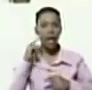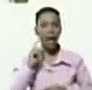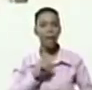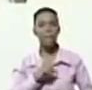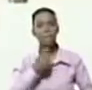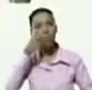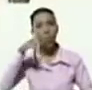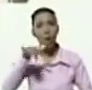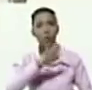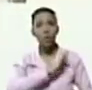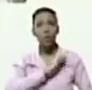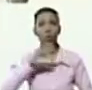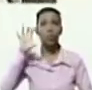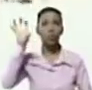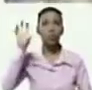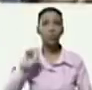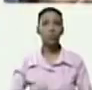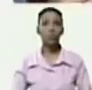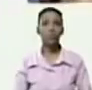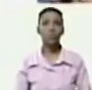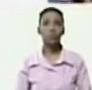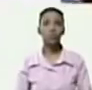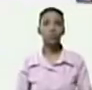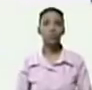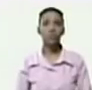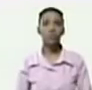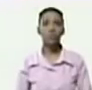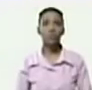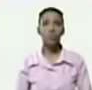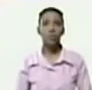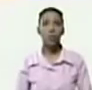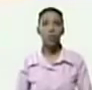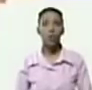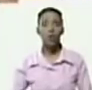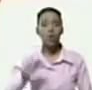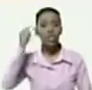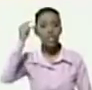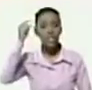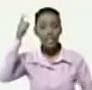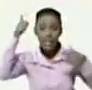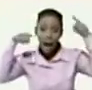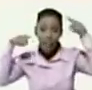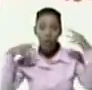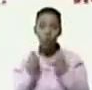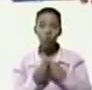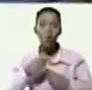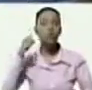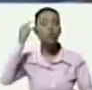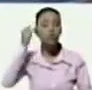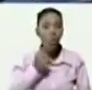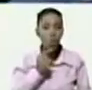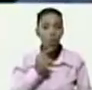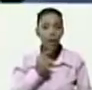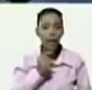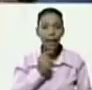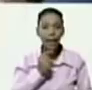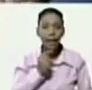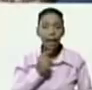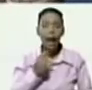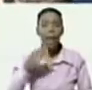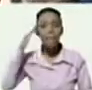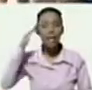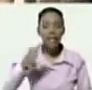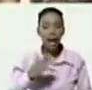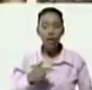soberano. Con Hugo Chávez, Sucre, Sucre, el gran mariscal de Ayacucho, con